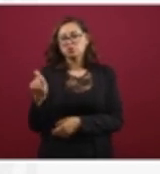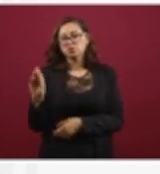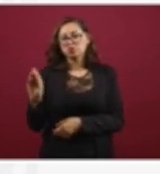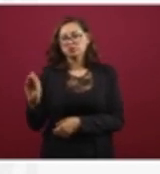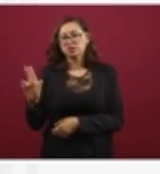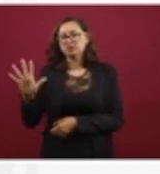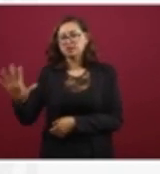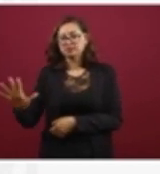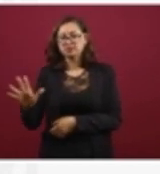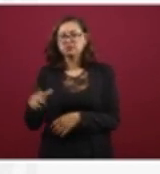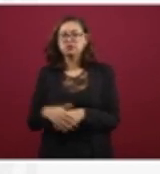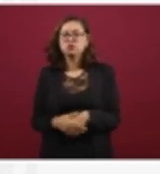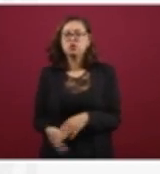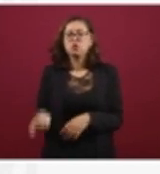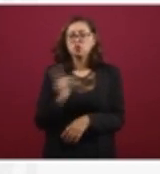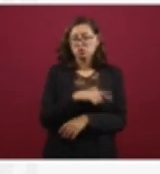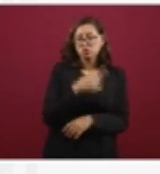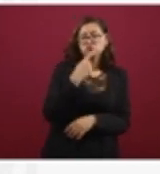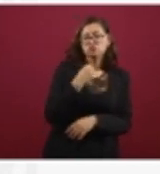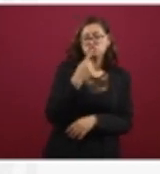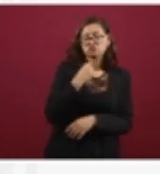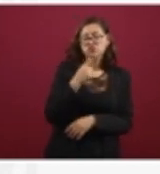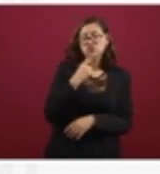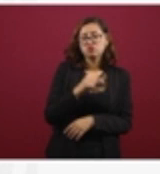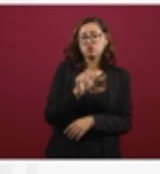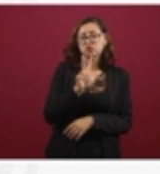21 pesos con 85 centavos por litro. En premium, la más barata